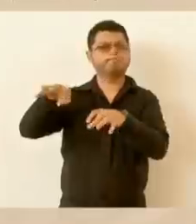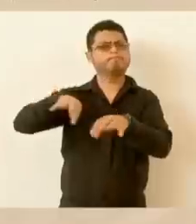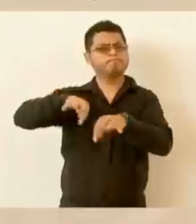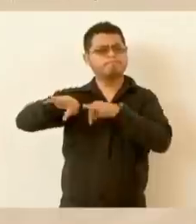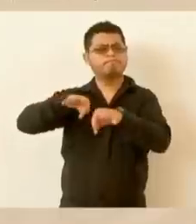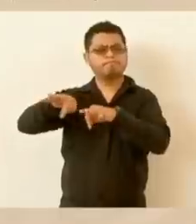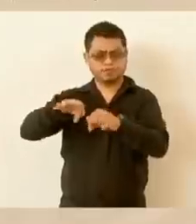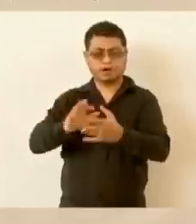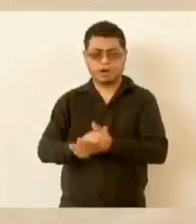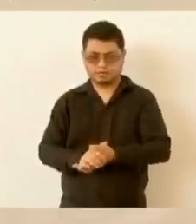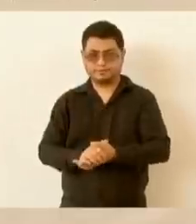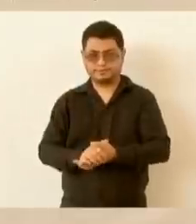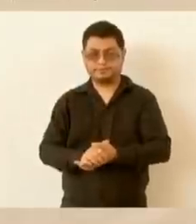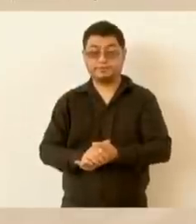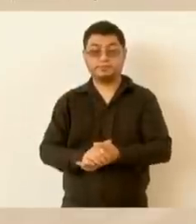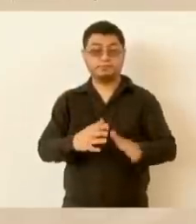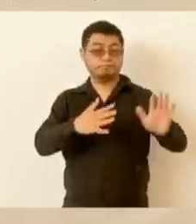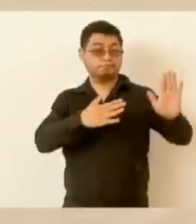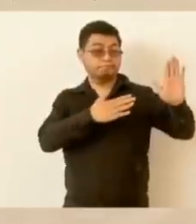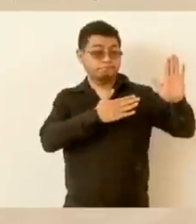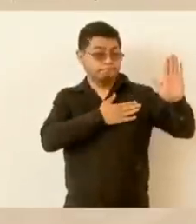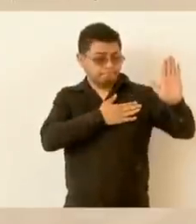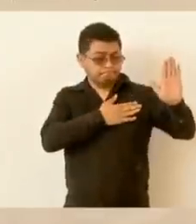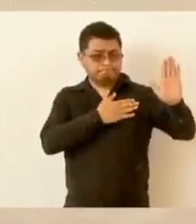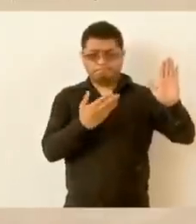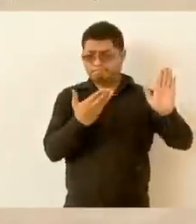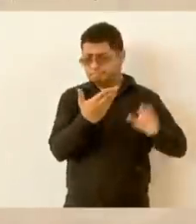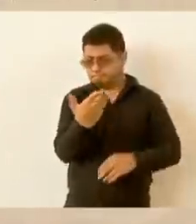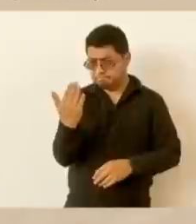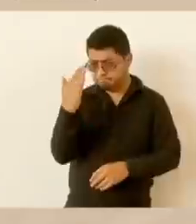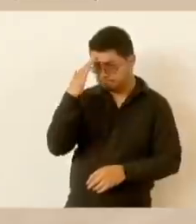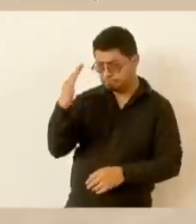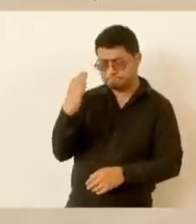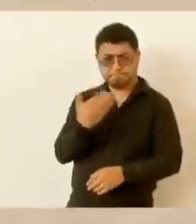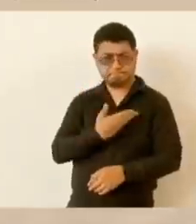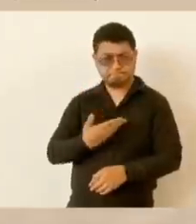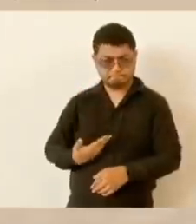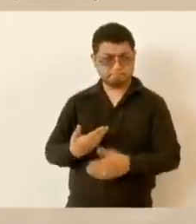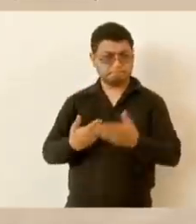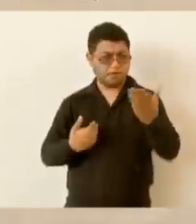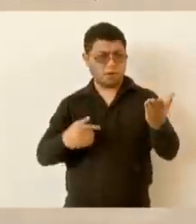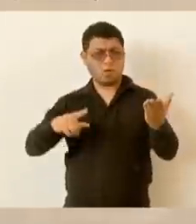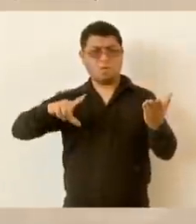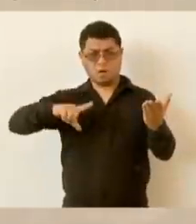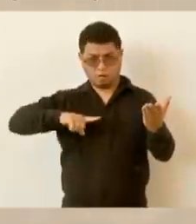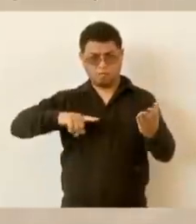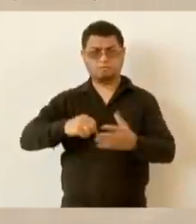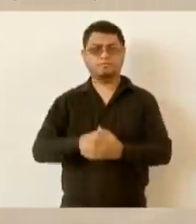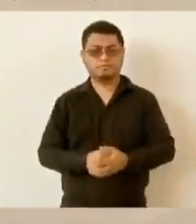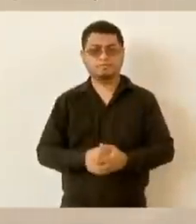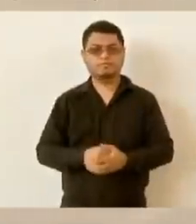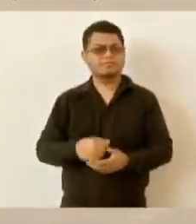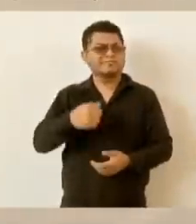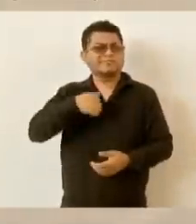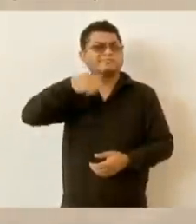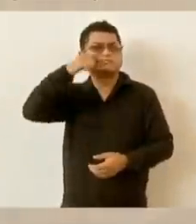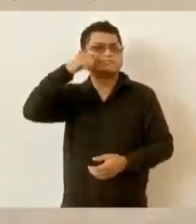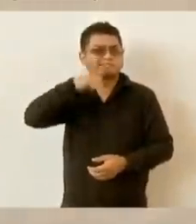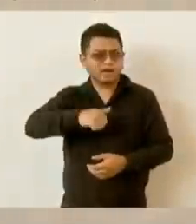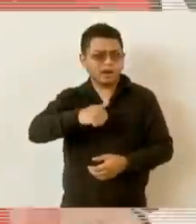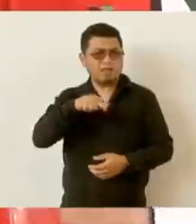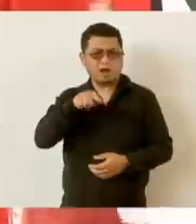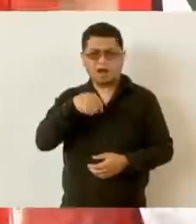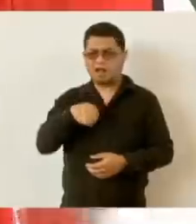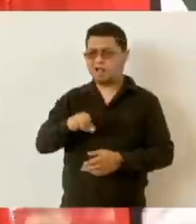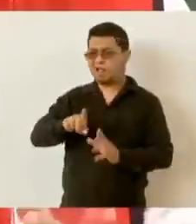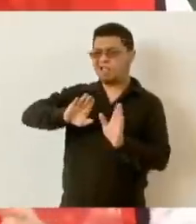Nuestro compromiso, señor presidente, señores, señor gobernador, es, como siempre, no dejar de atacar un solo